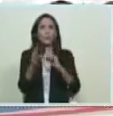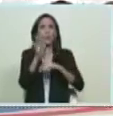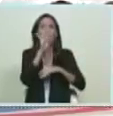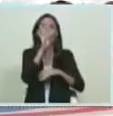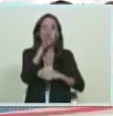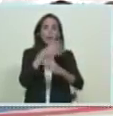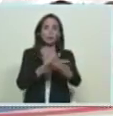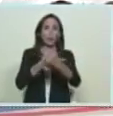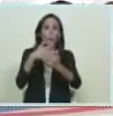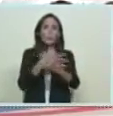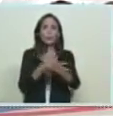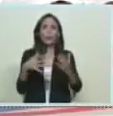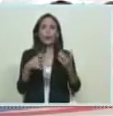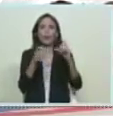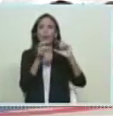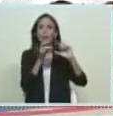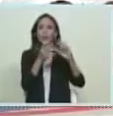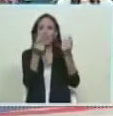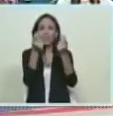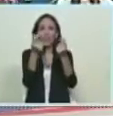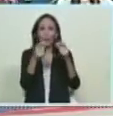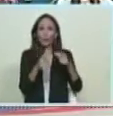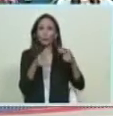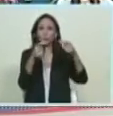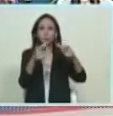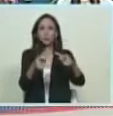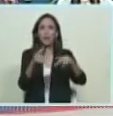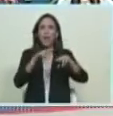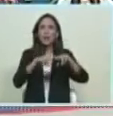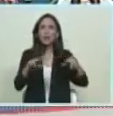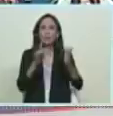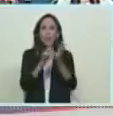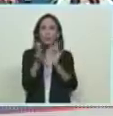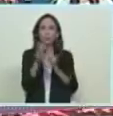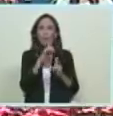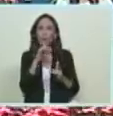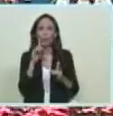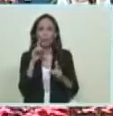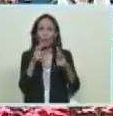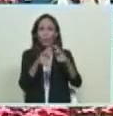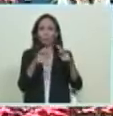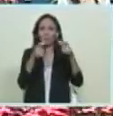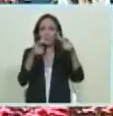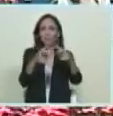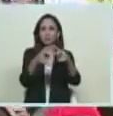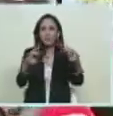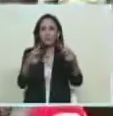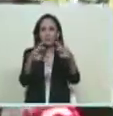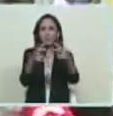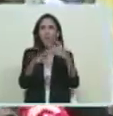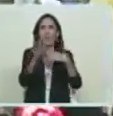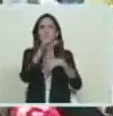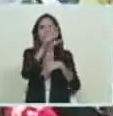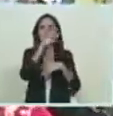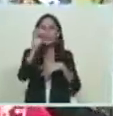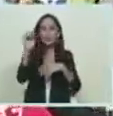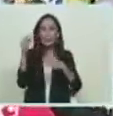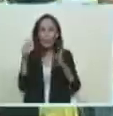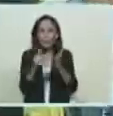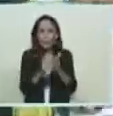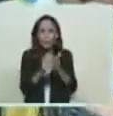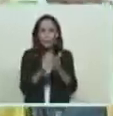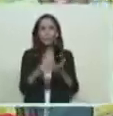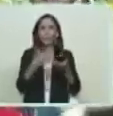4 millones de cestatiques del Niño Jesús, 4 millones de 500 mil